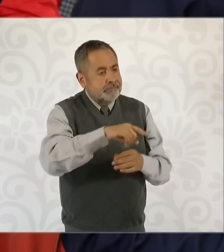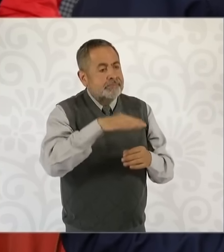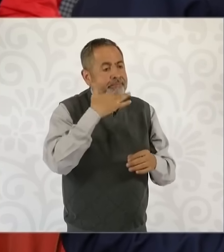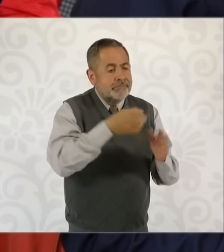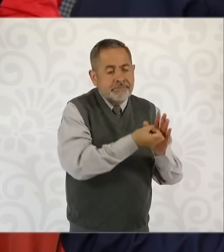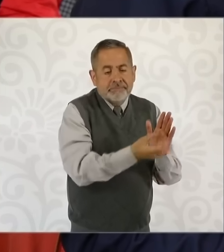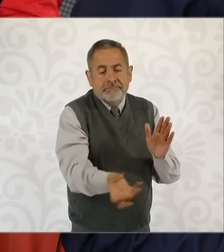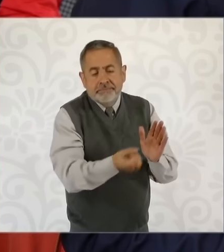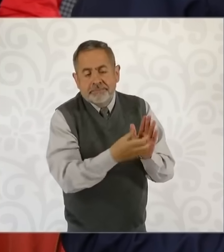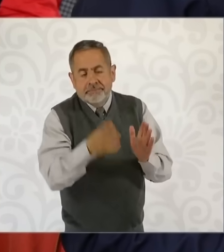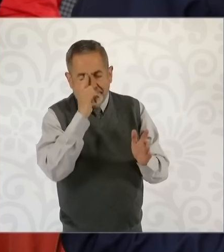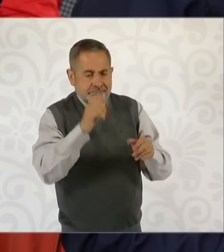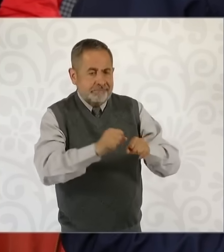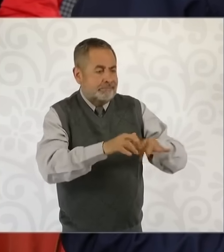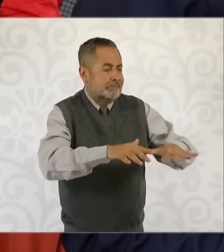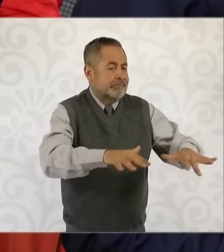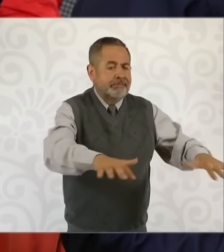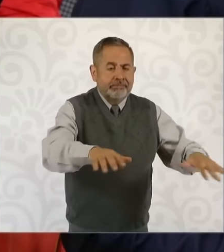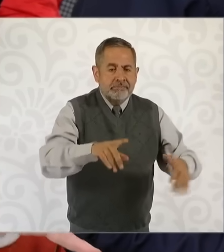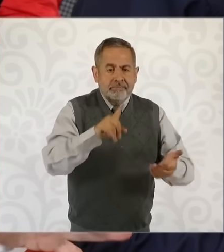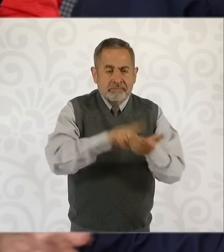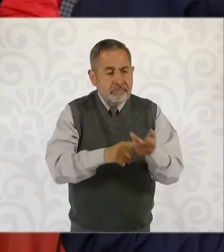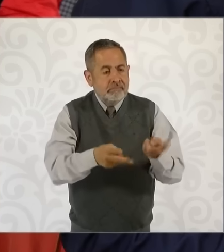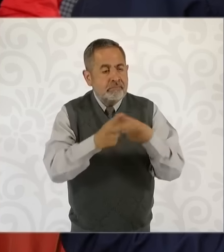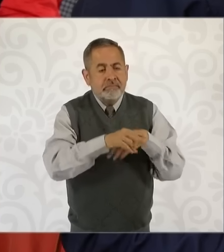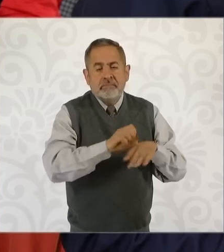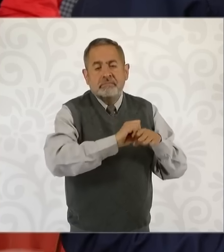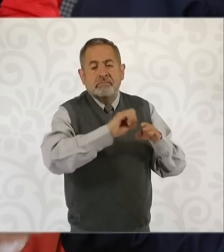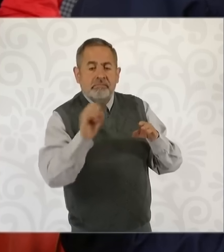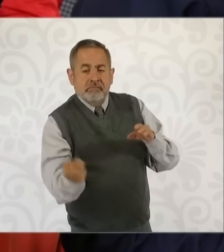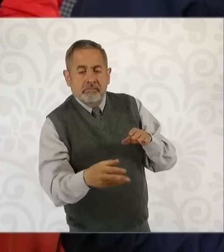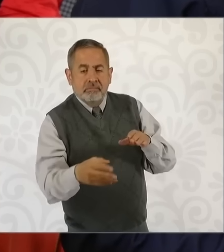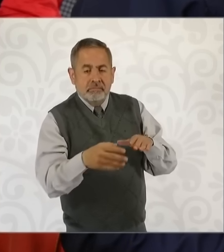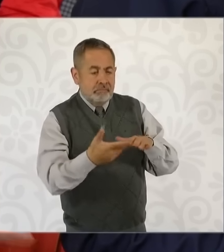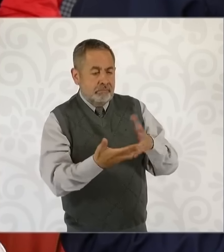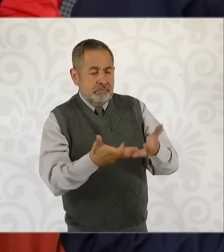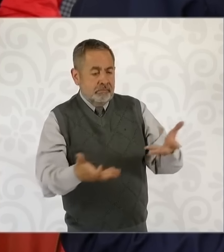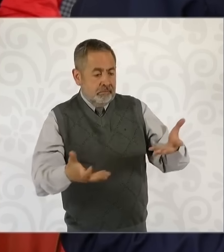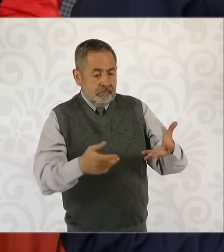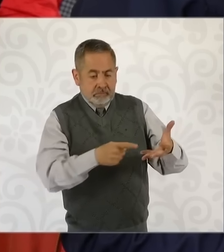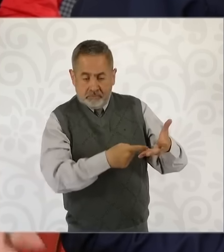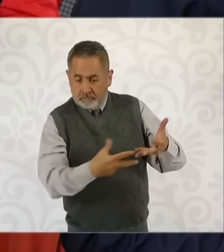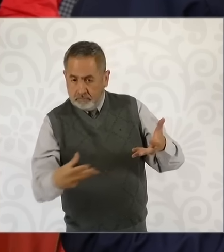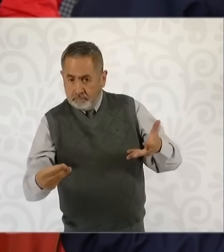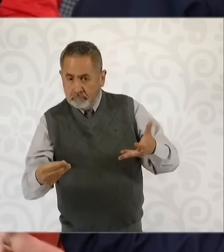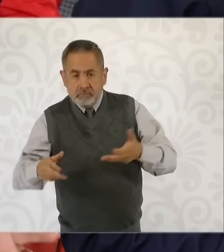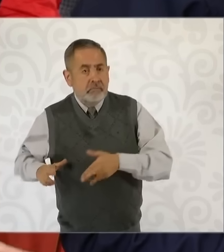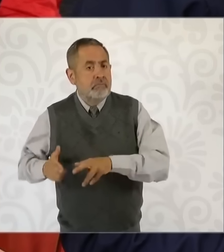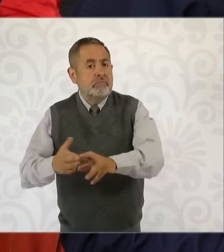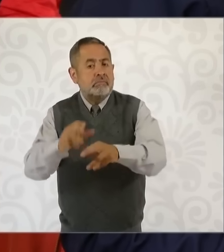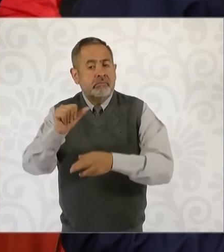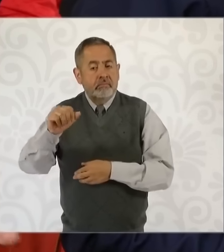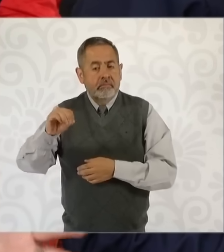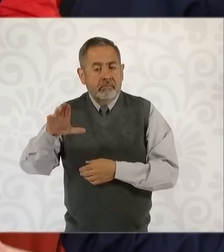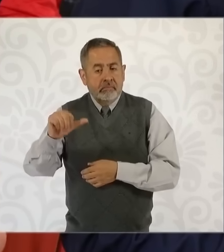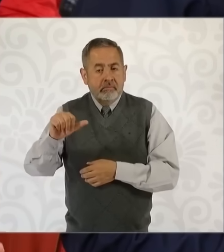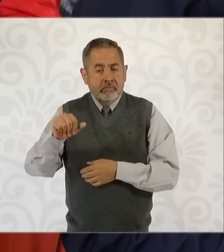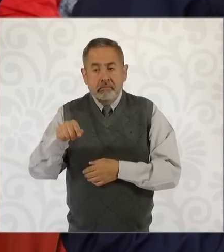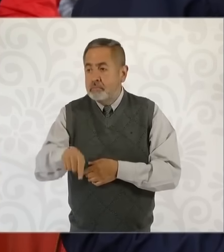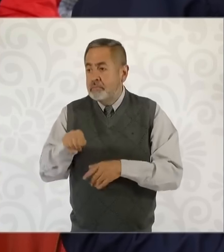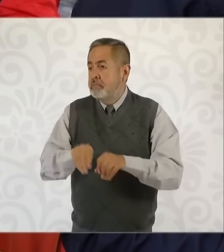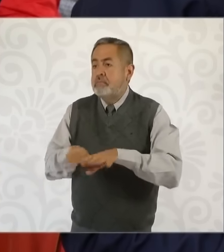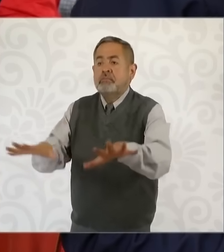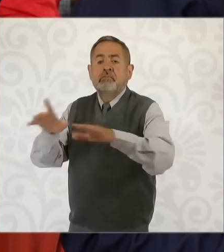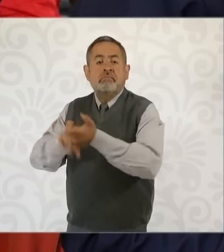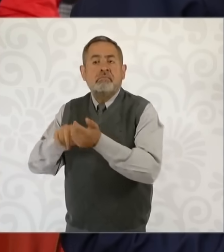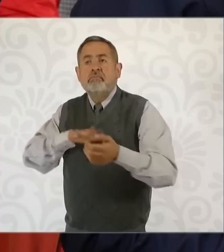proceso de explotación de ese mineral se vierten al subsuelo y esto conecta al río Ameca. Y el río Ameca es el que nos abastece a